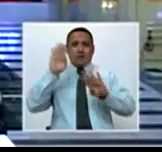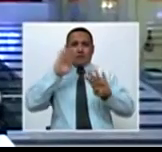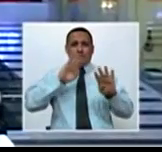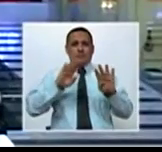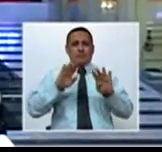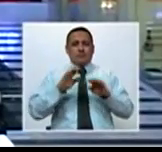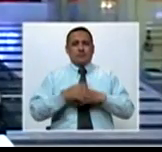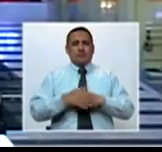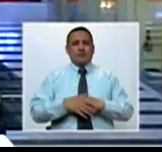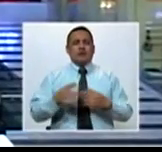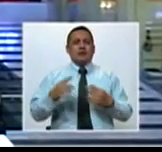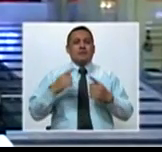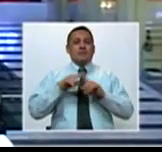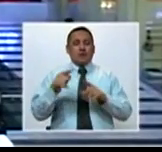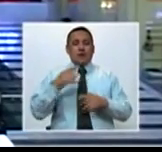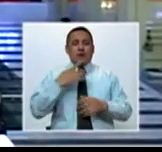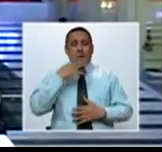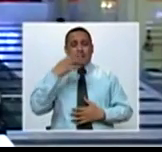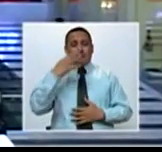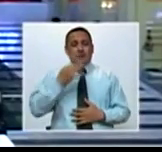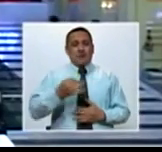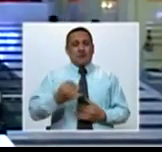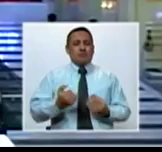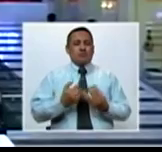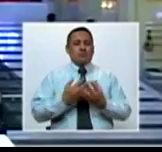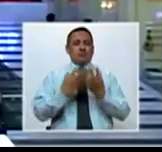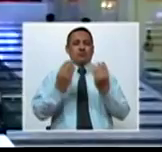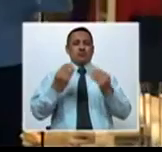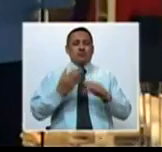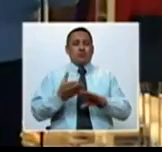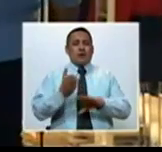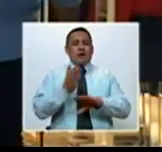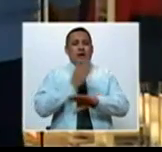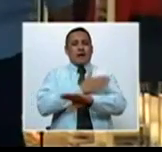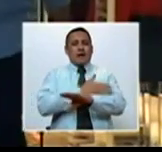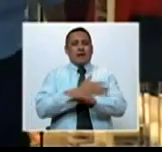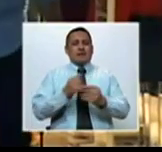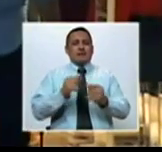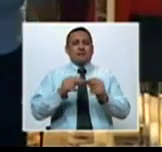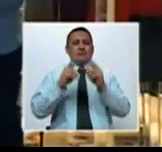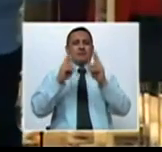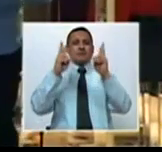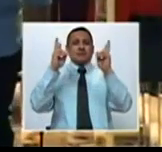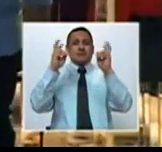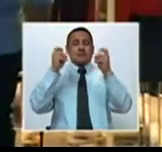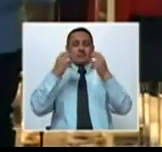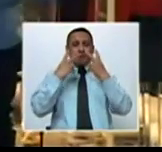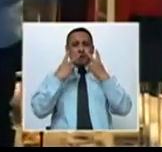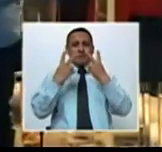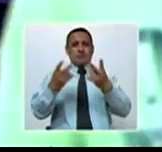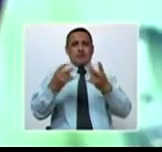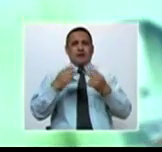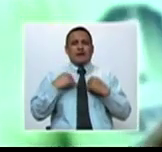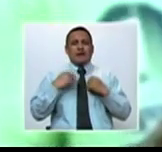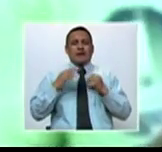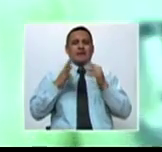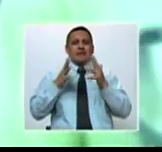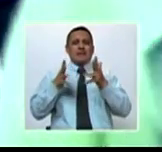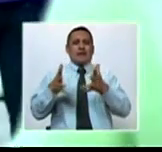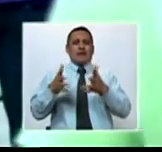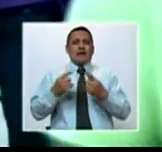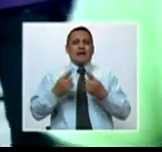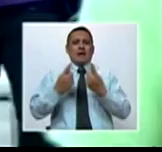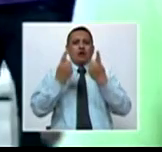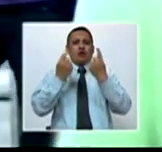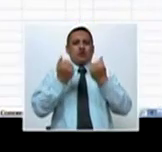desesperados. Pero lo cierto es que muchas veces hay temas que escapan o desbordan